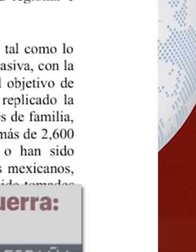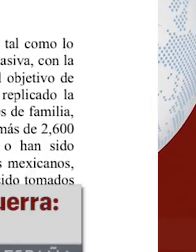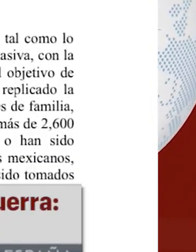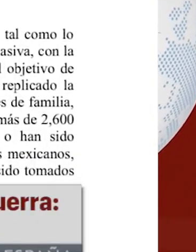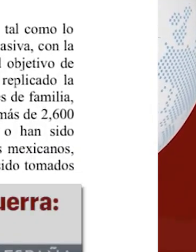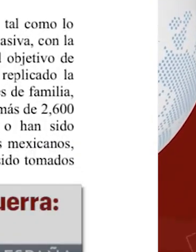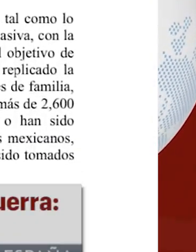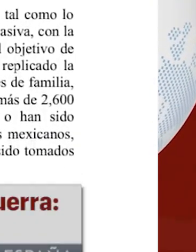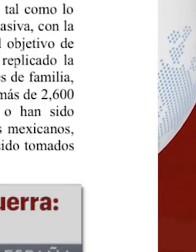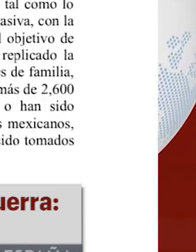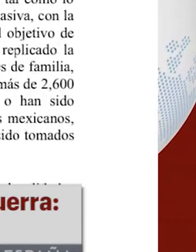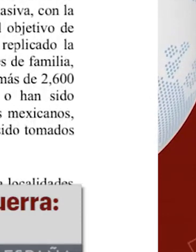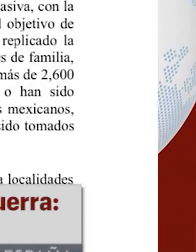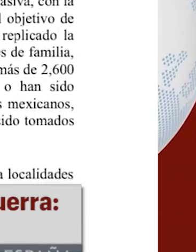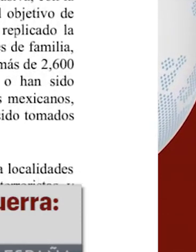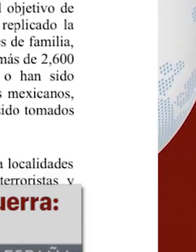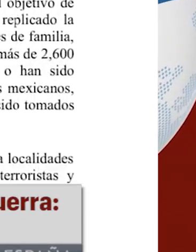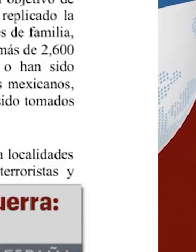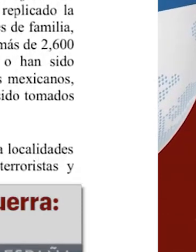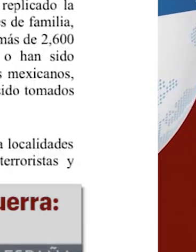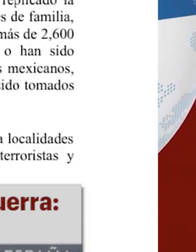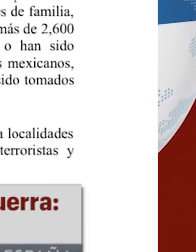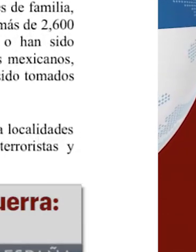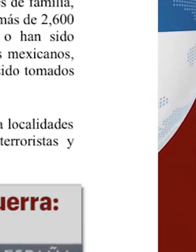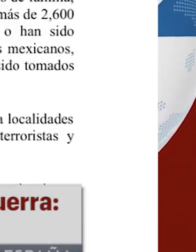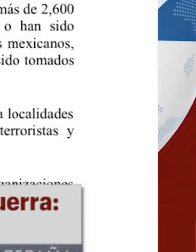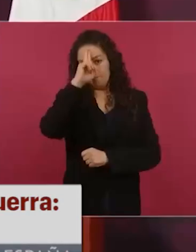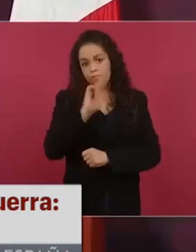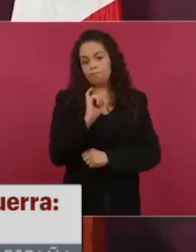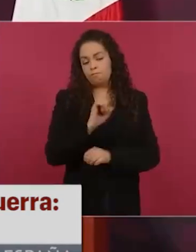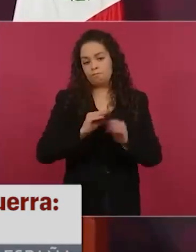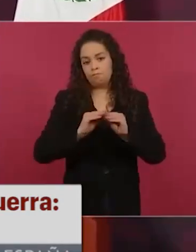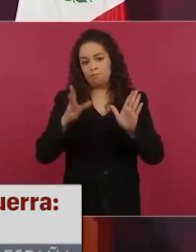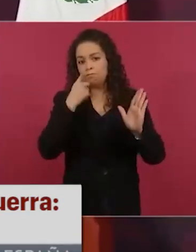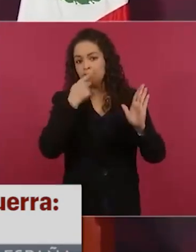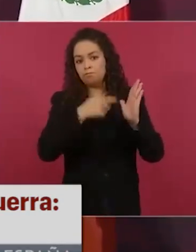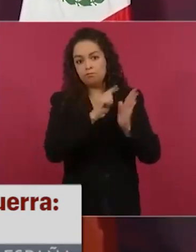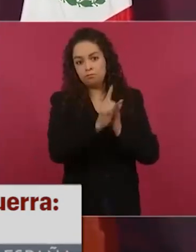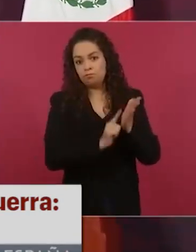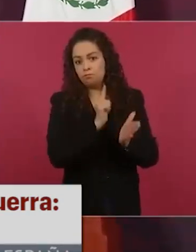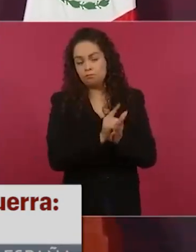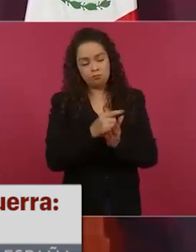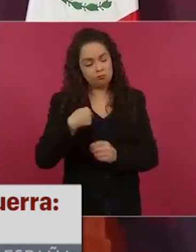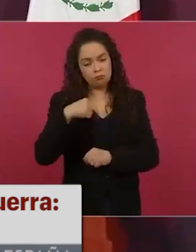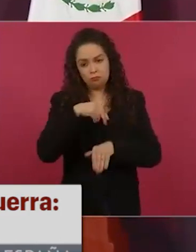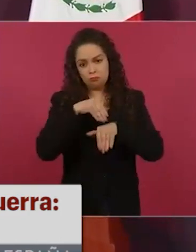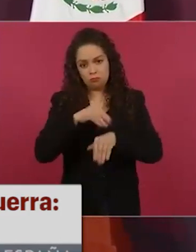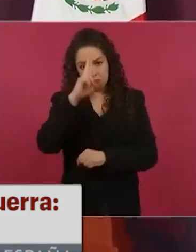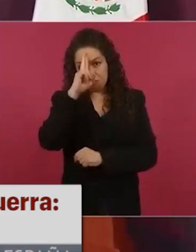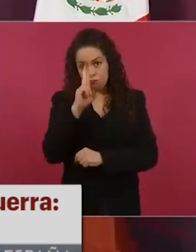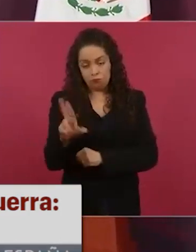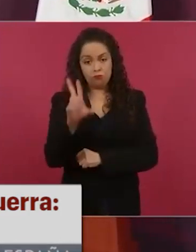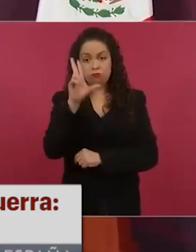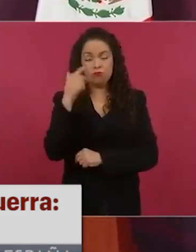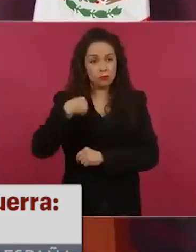como la historia nos ha enseñado repetidamente mantener una posición neutral en lugar de tomar partido implica en última instancia respaldar y